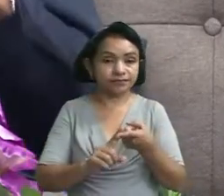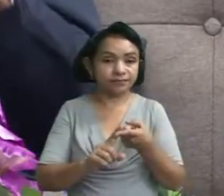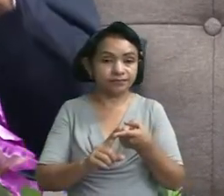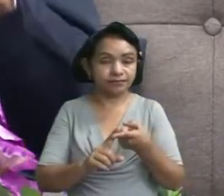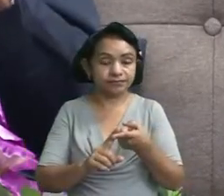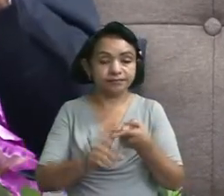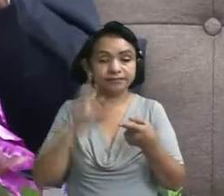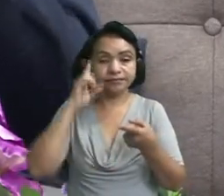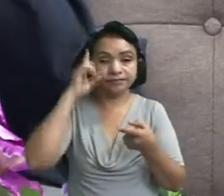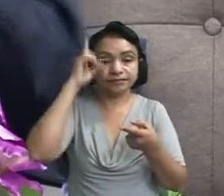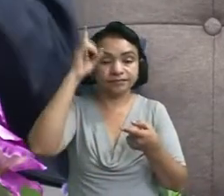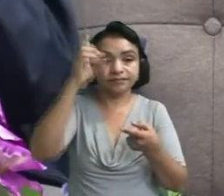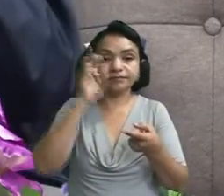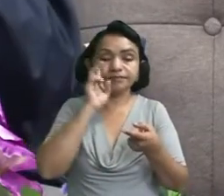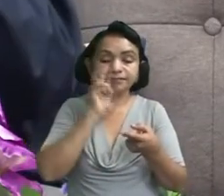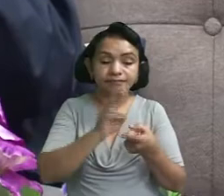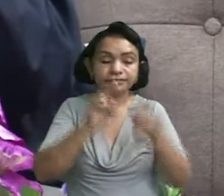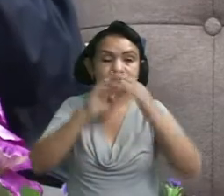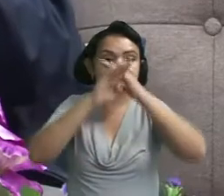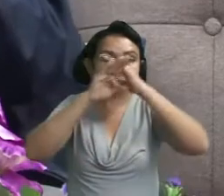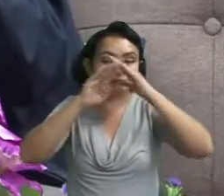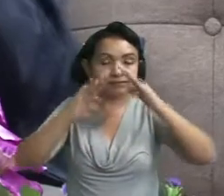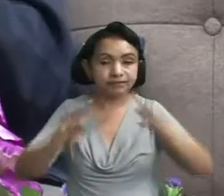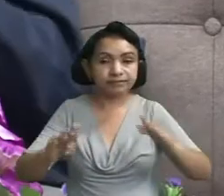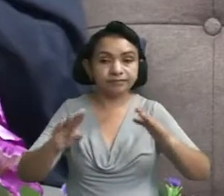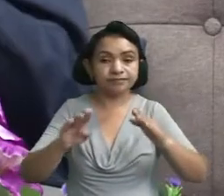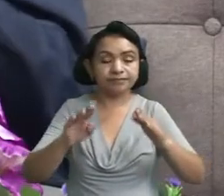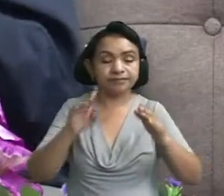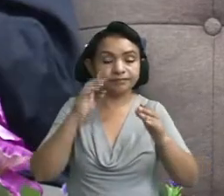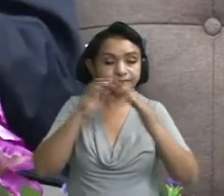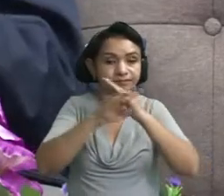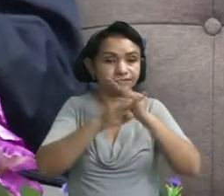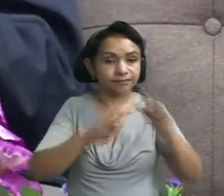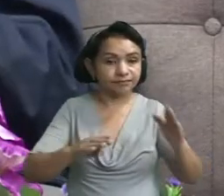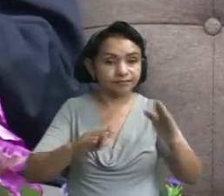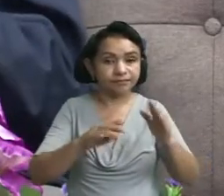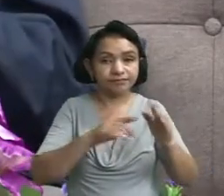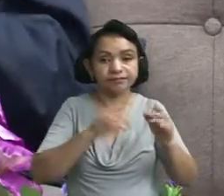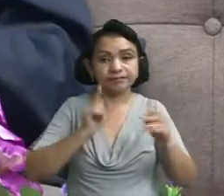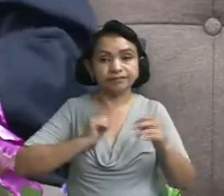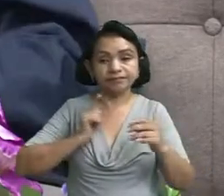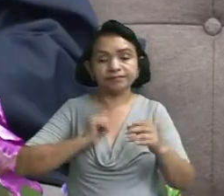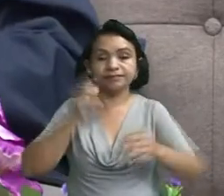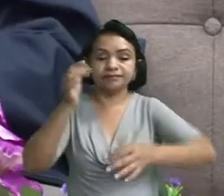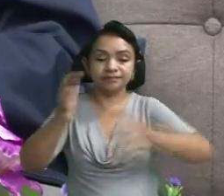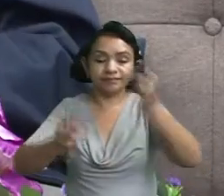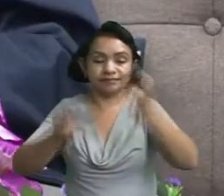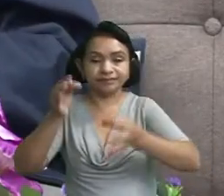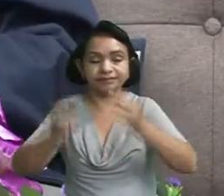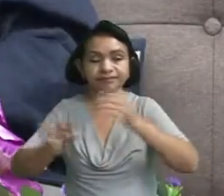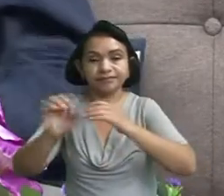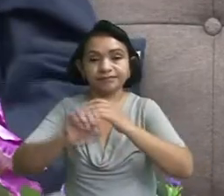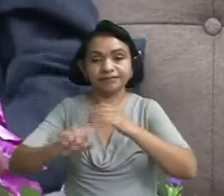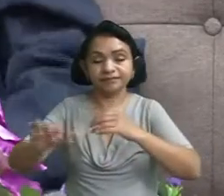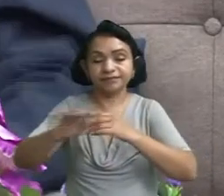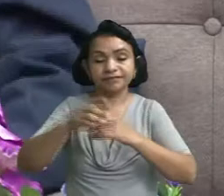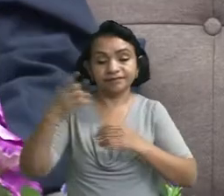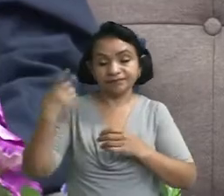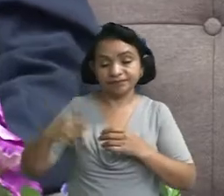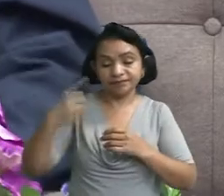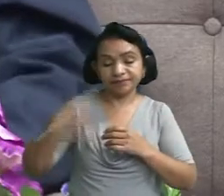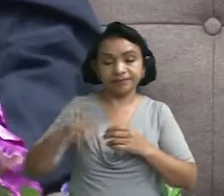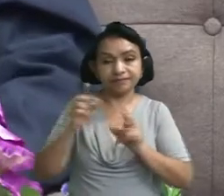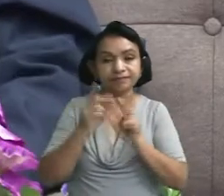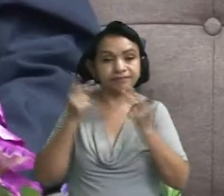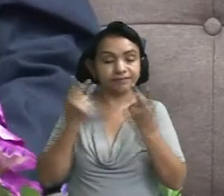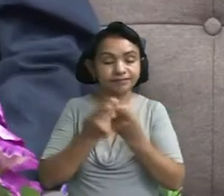Y ese desarrollo se asegura con paz. Pero precisamente para que esa paz se consolide necesitamos tener justicia social, derechos del pueblo